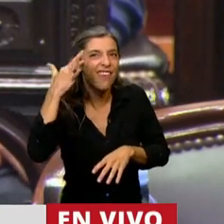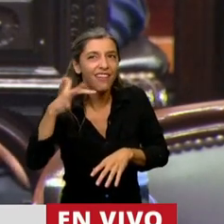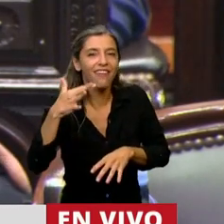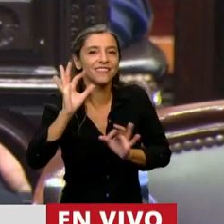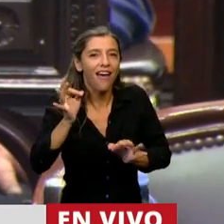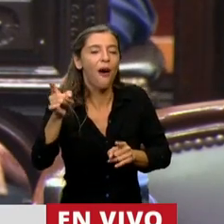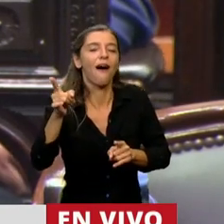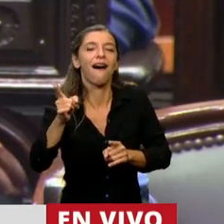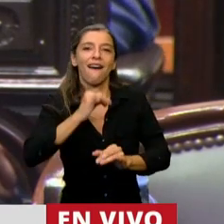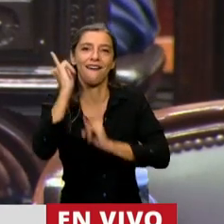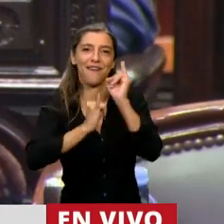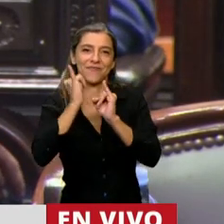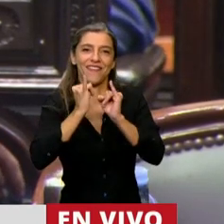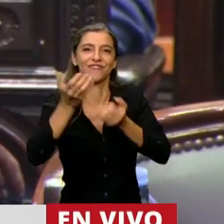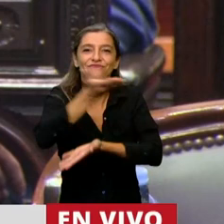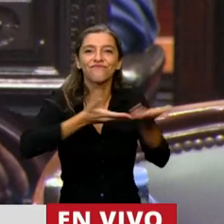con esto concluyo.